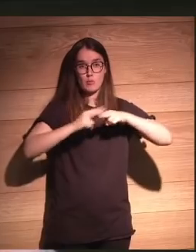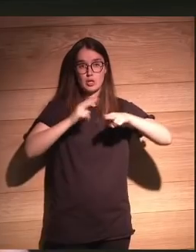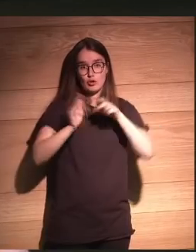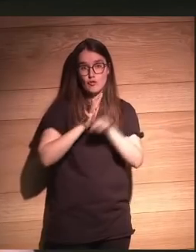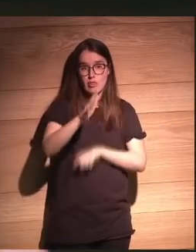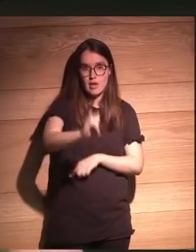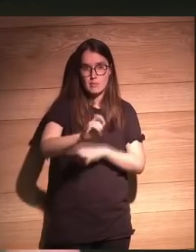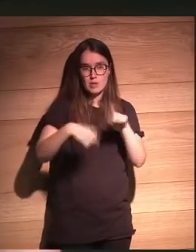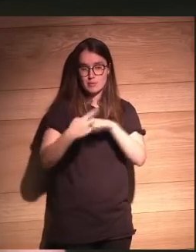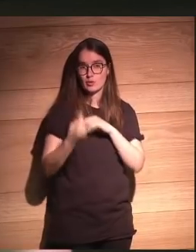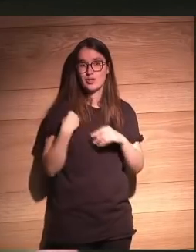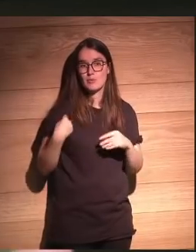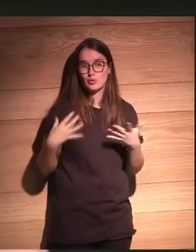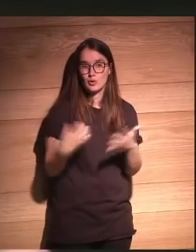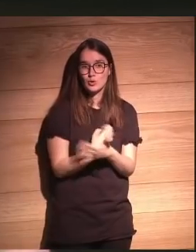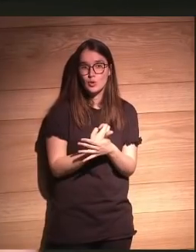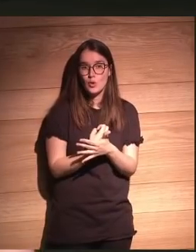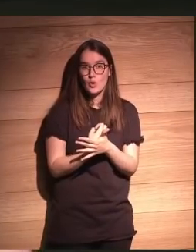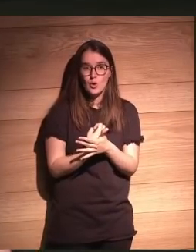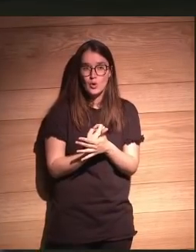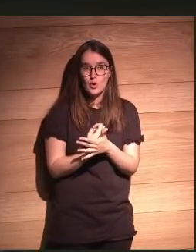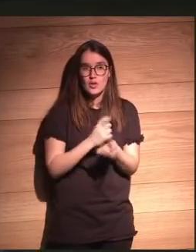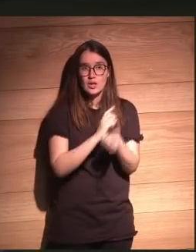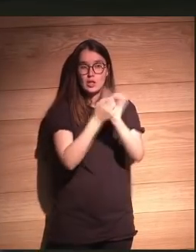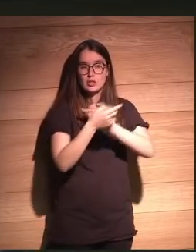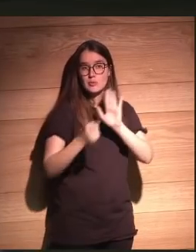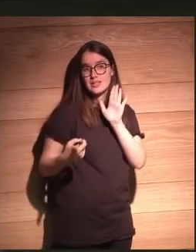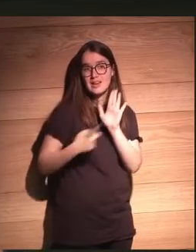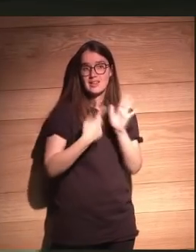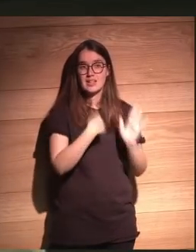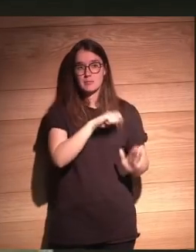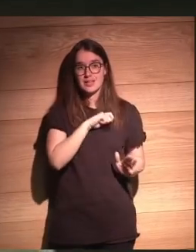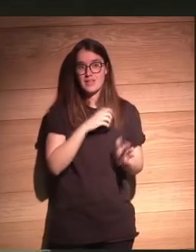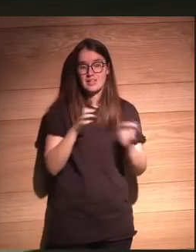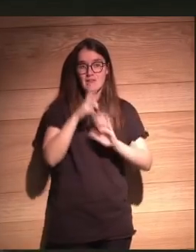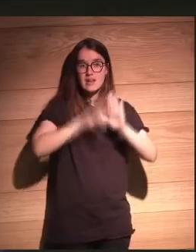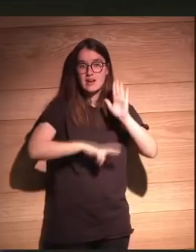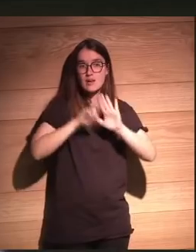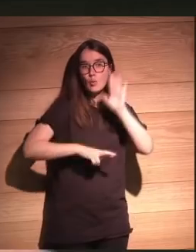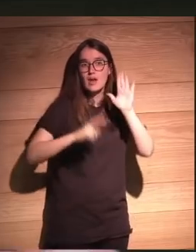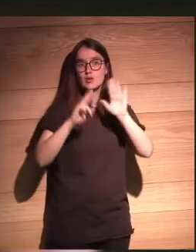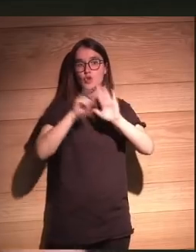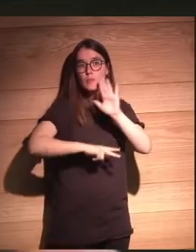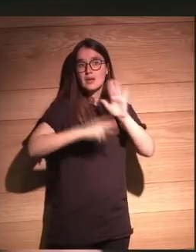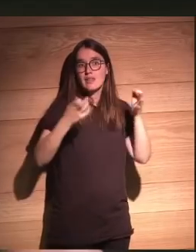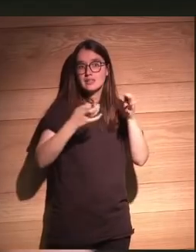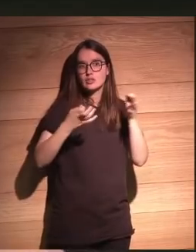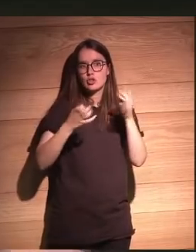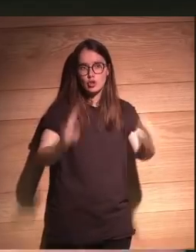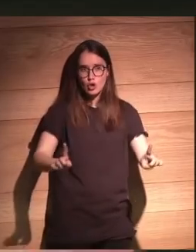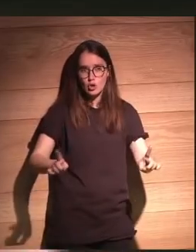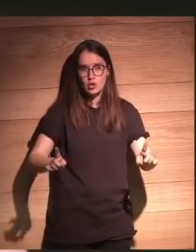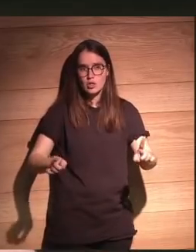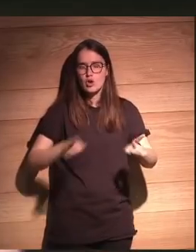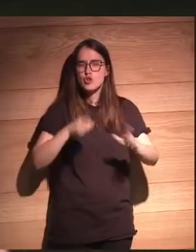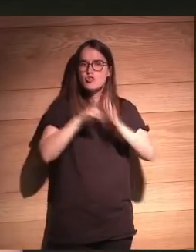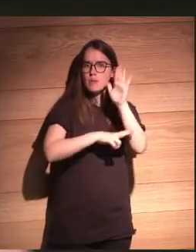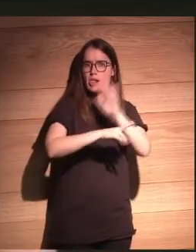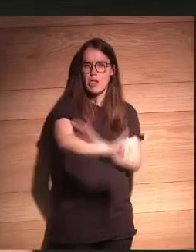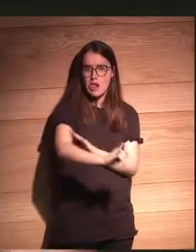decir, cuando te preguntan ahora con todo esto de los cambios legislativos en España, ¿hay que regular, no hay que regular el mercado? No, el mercado inmobiliario en España está